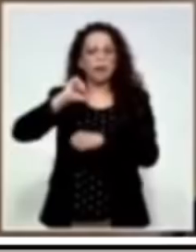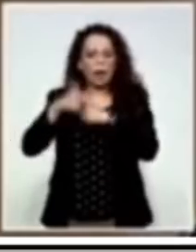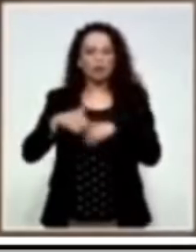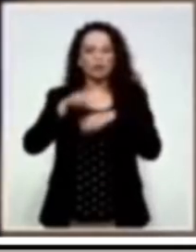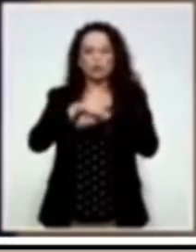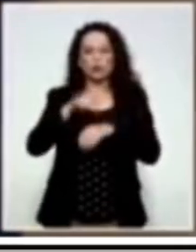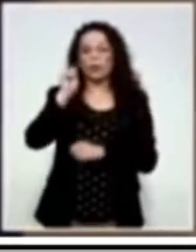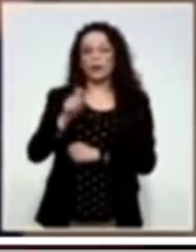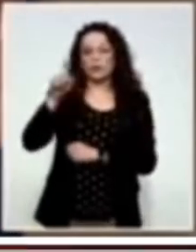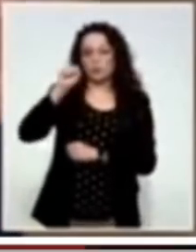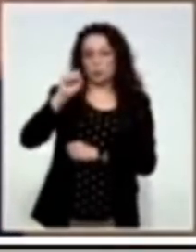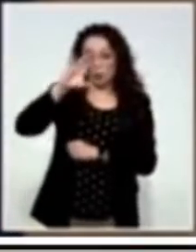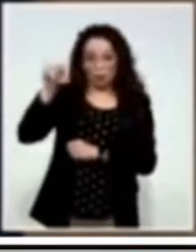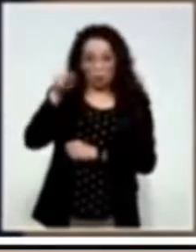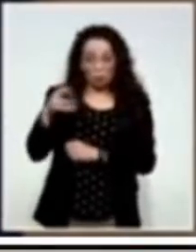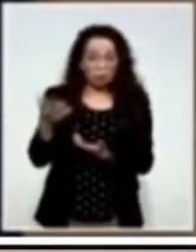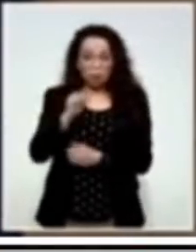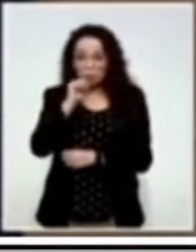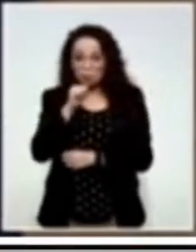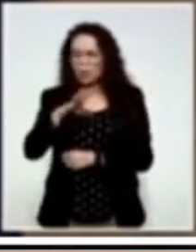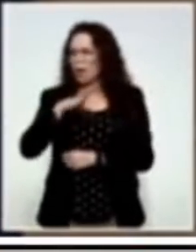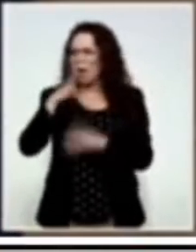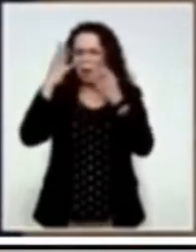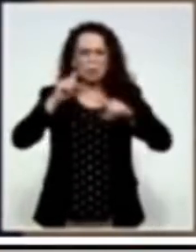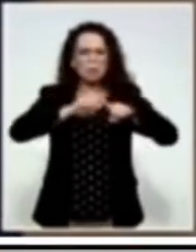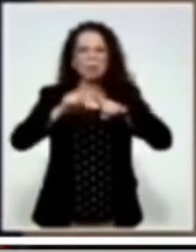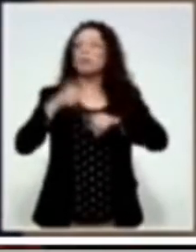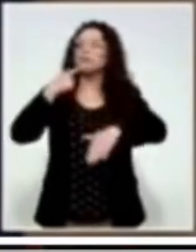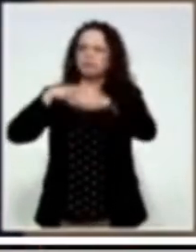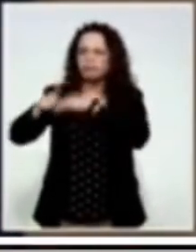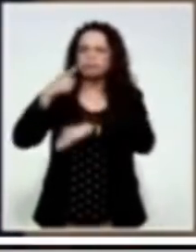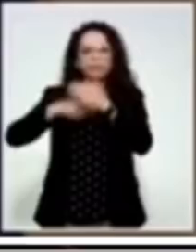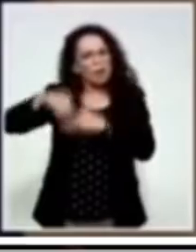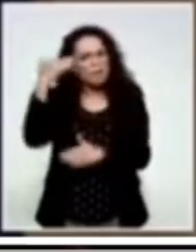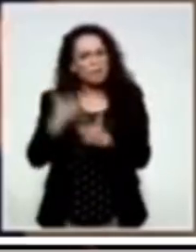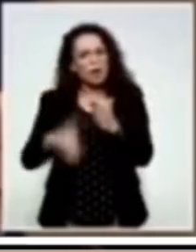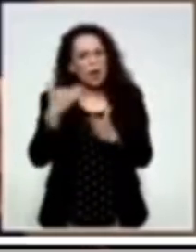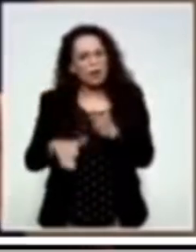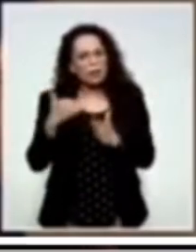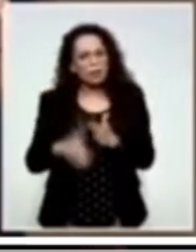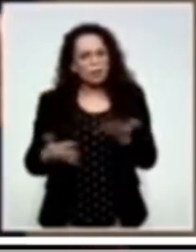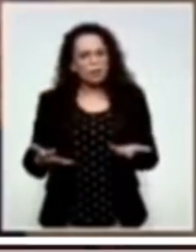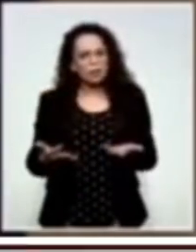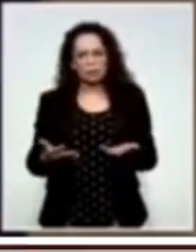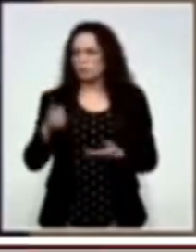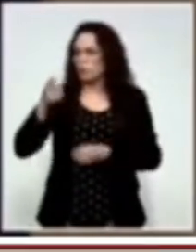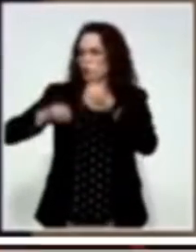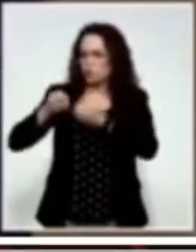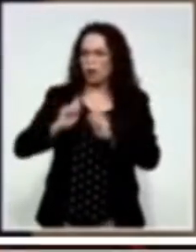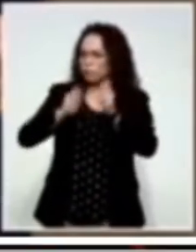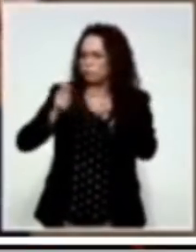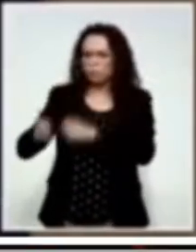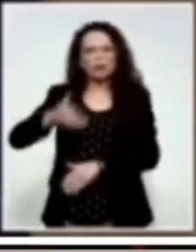Ya ha habido las famosas denuncias de que no se cumplió la declaratoria, que han llegado a juzgados, se les ha concedido la razón. Sin embargo, la